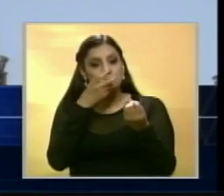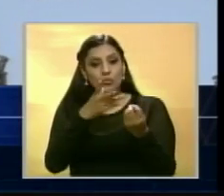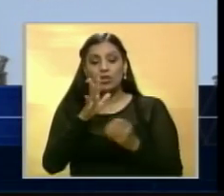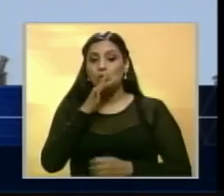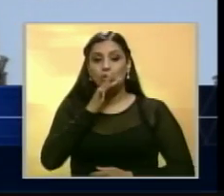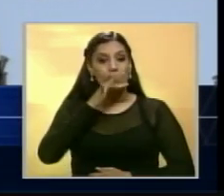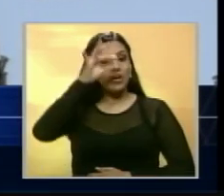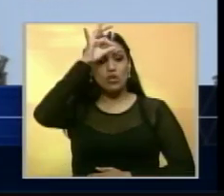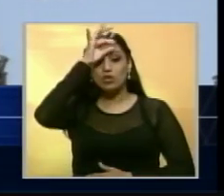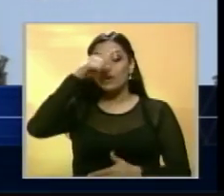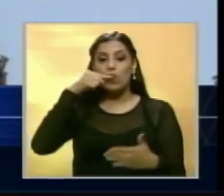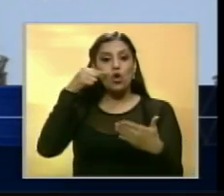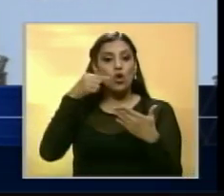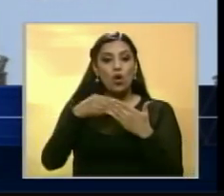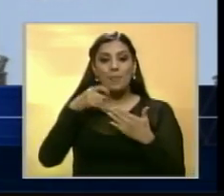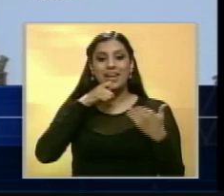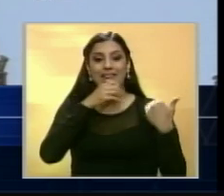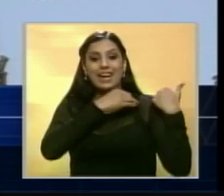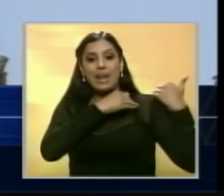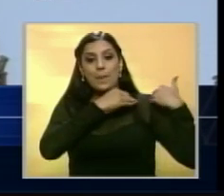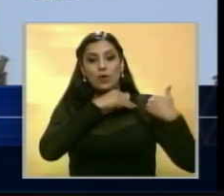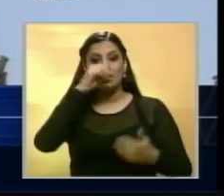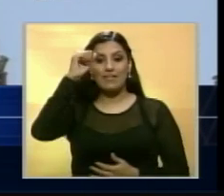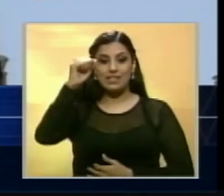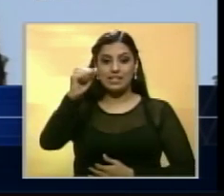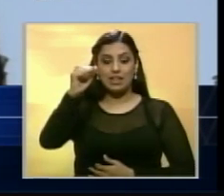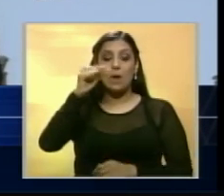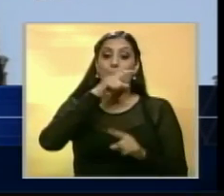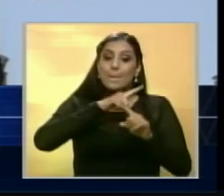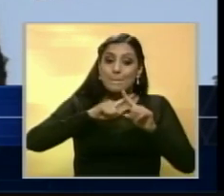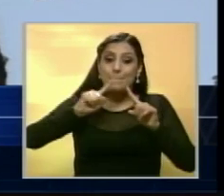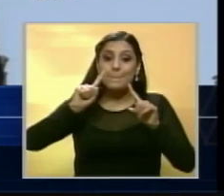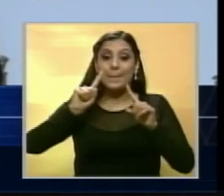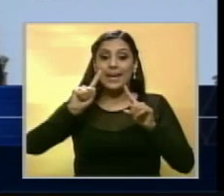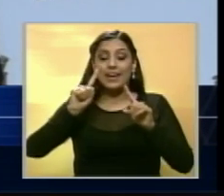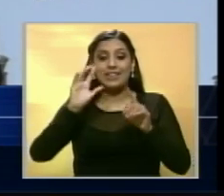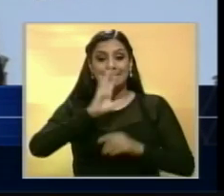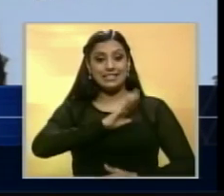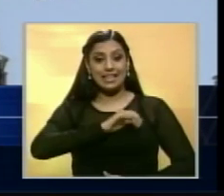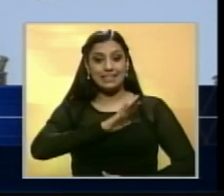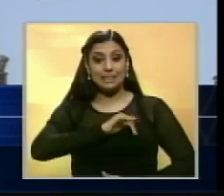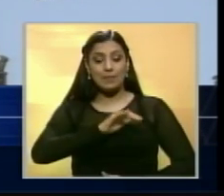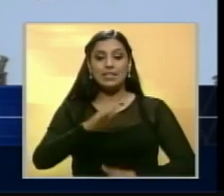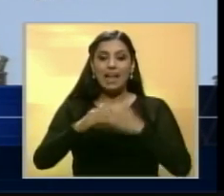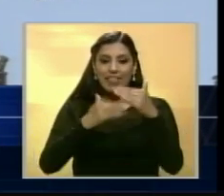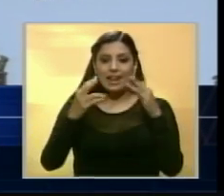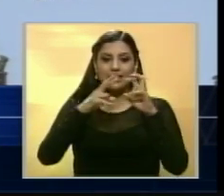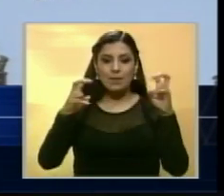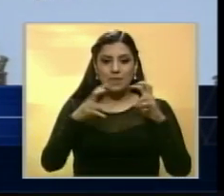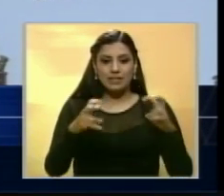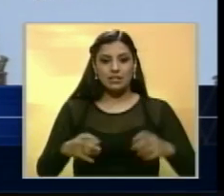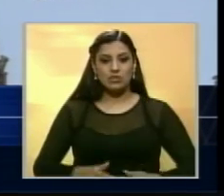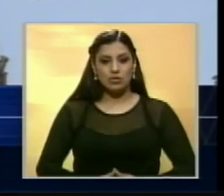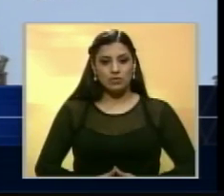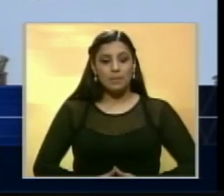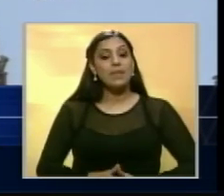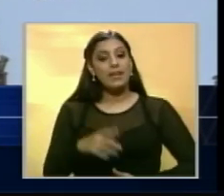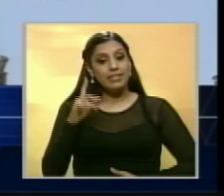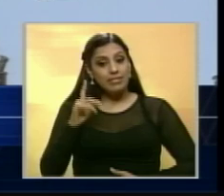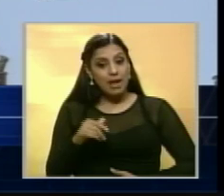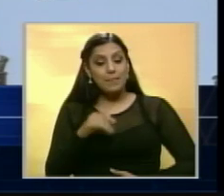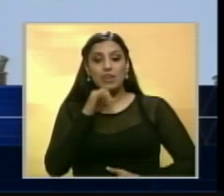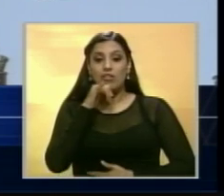no se encuentra identificado el autor material de este hecho. Sin embargo, el 6CPC adelanta las investigaciones.